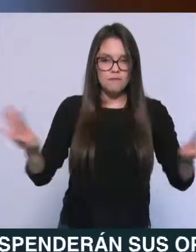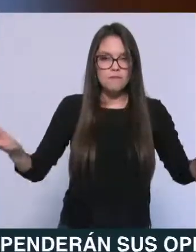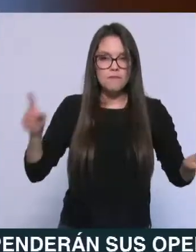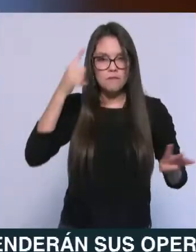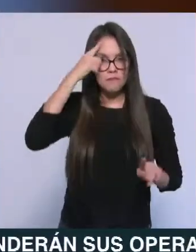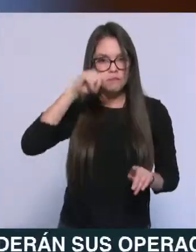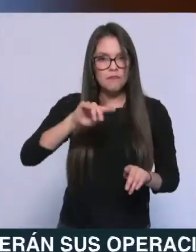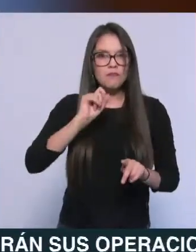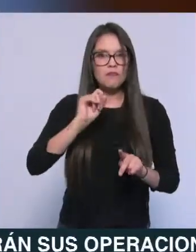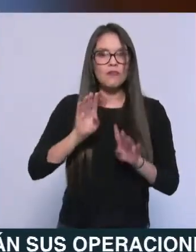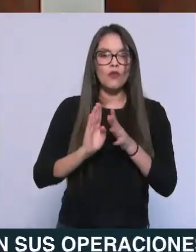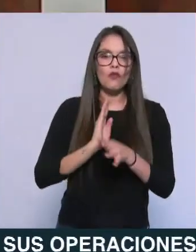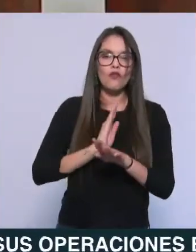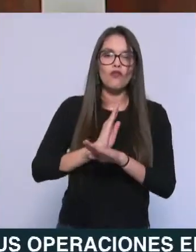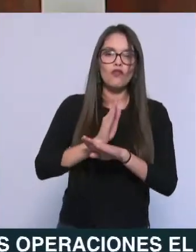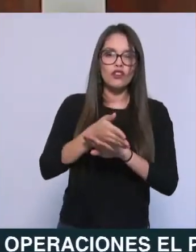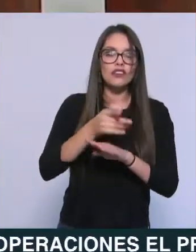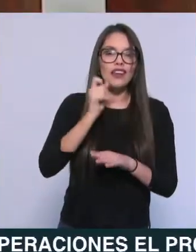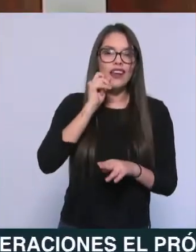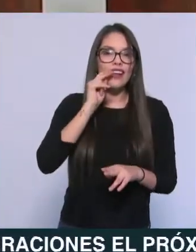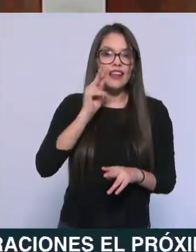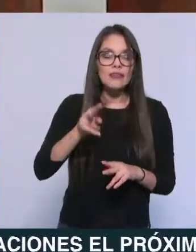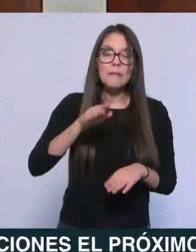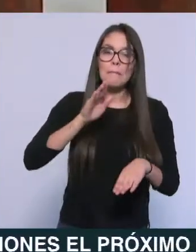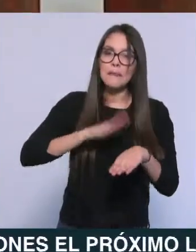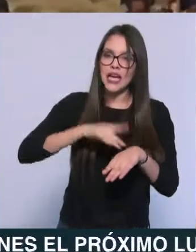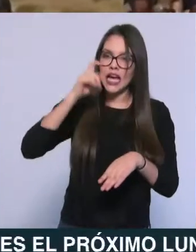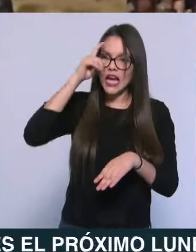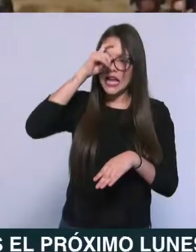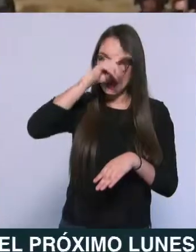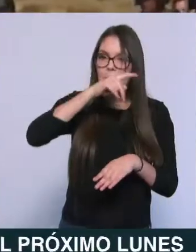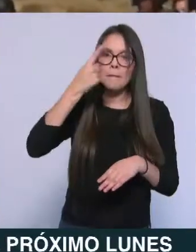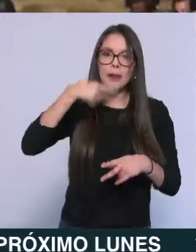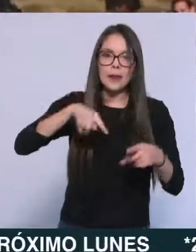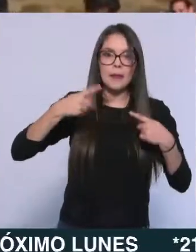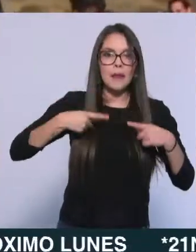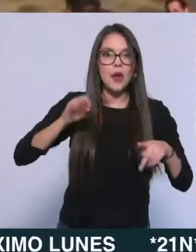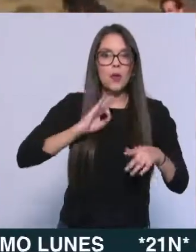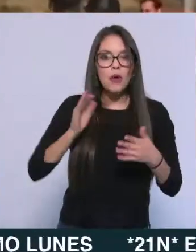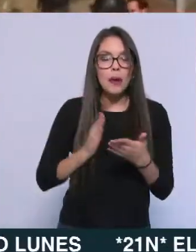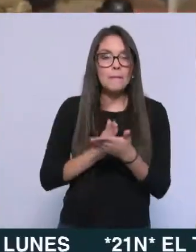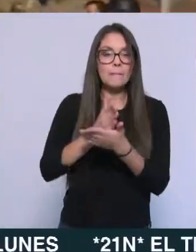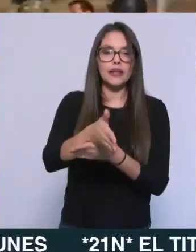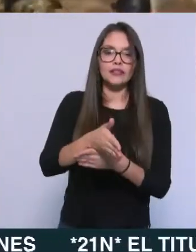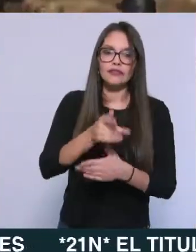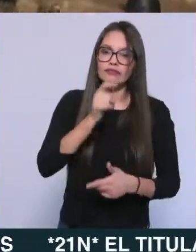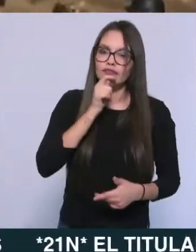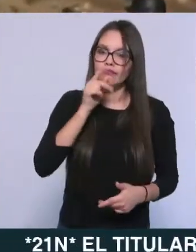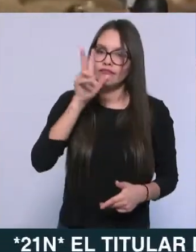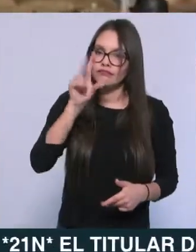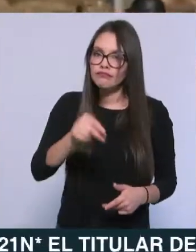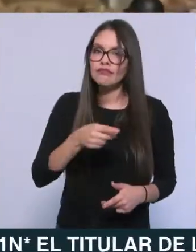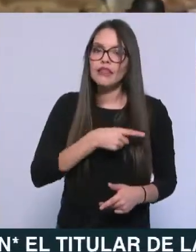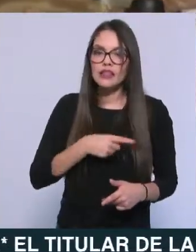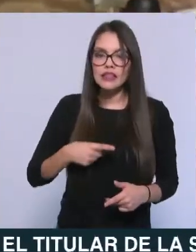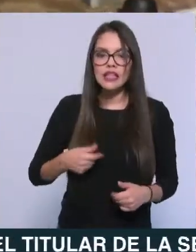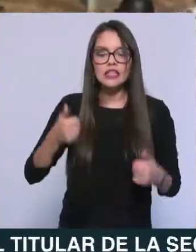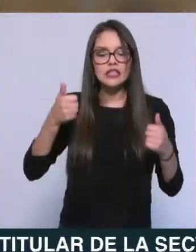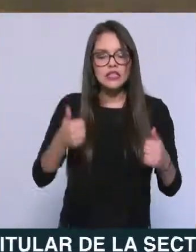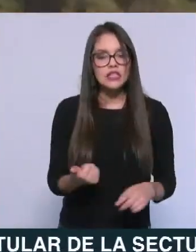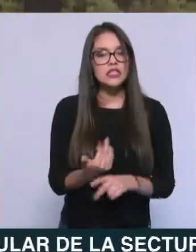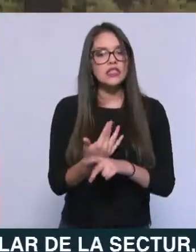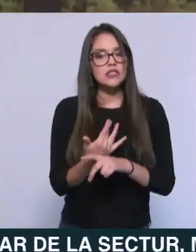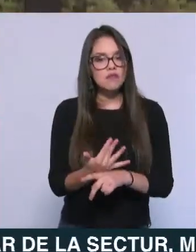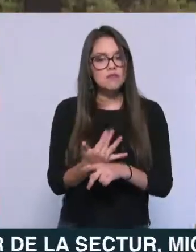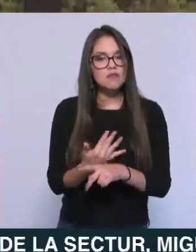sur. Entonces va a ser mucho más complicado. De hecho, ellos van a tener que esperar el proceso de asilo en México. Esto